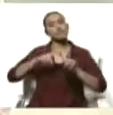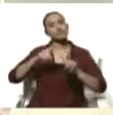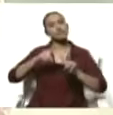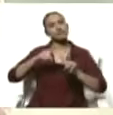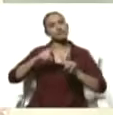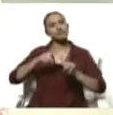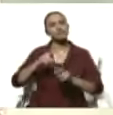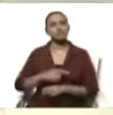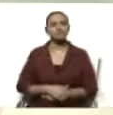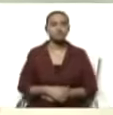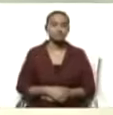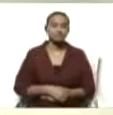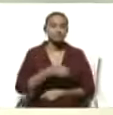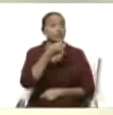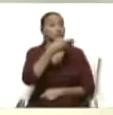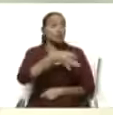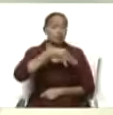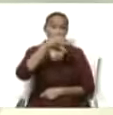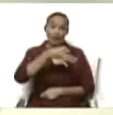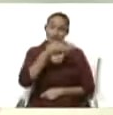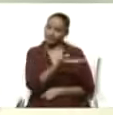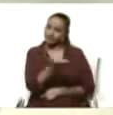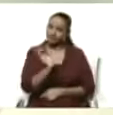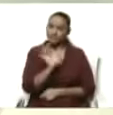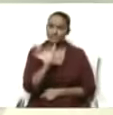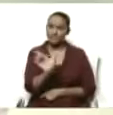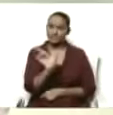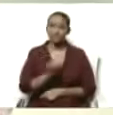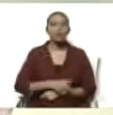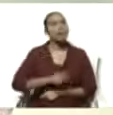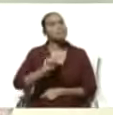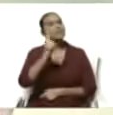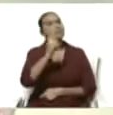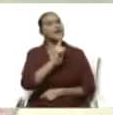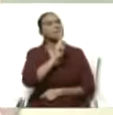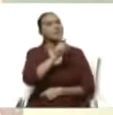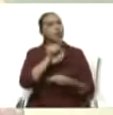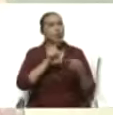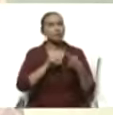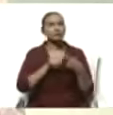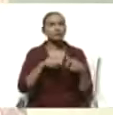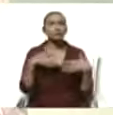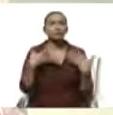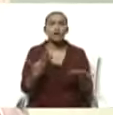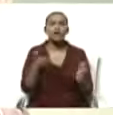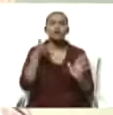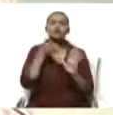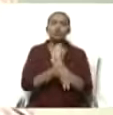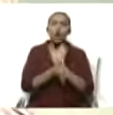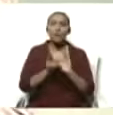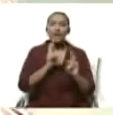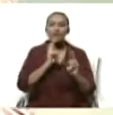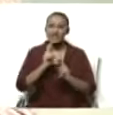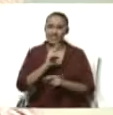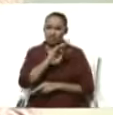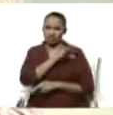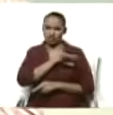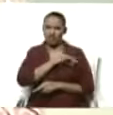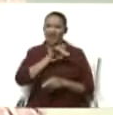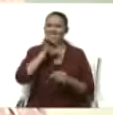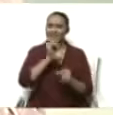televisión Muy buenas tardes a la dirección nacional la primera pregunta tiene que ver que a nivel mediático y por redes sociales se intenta